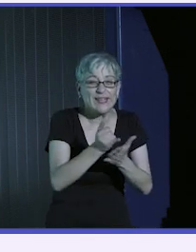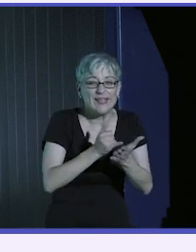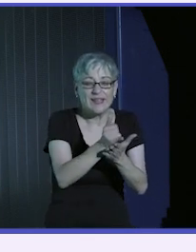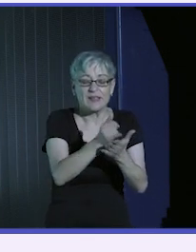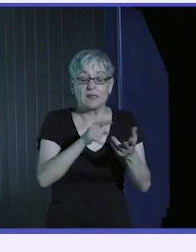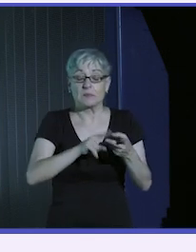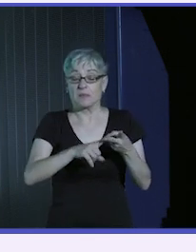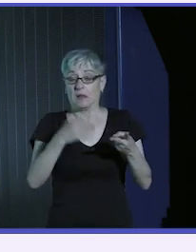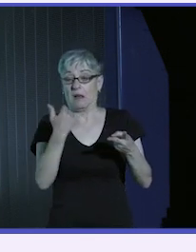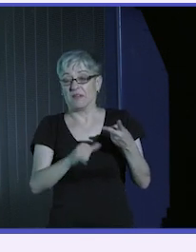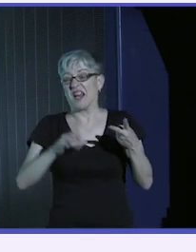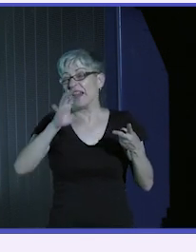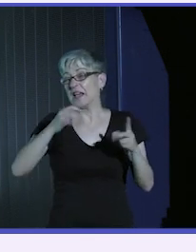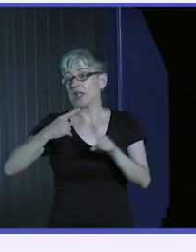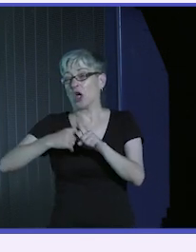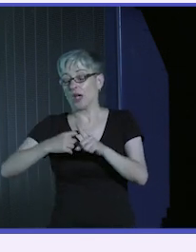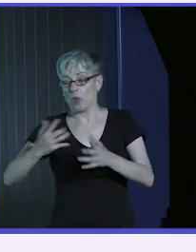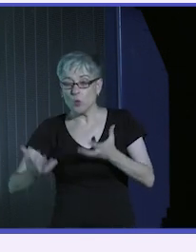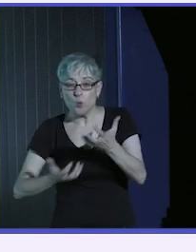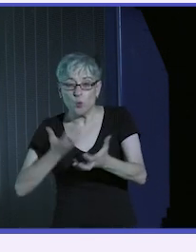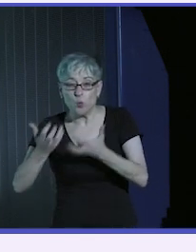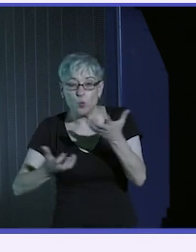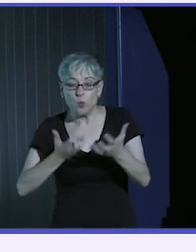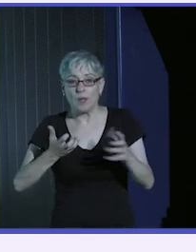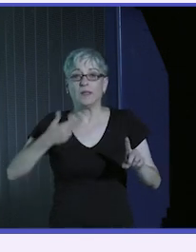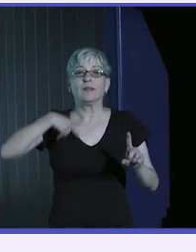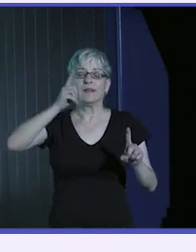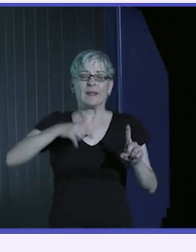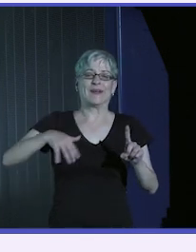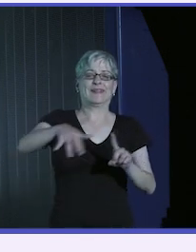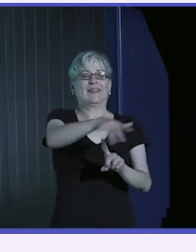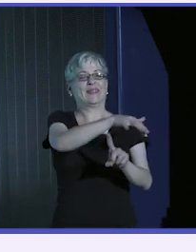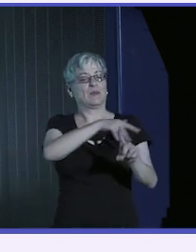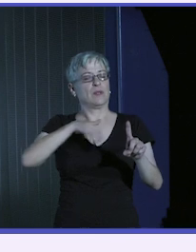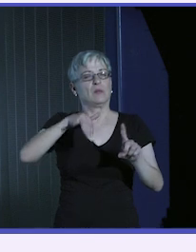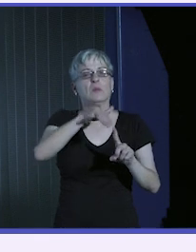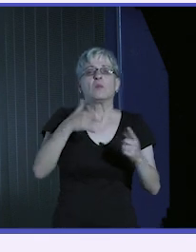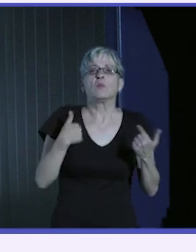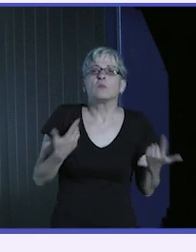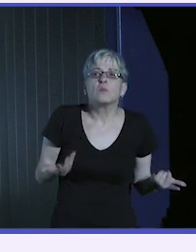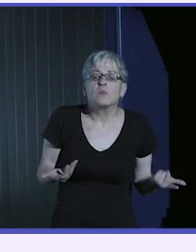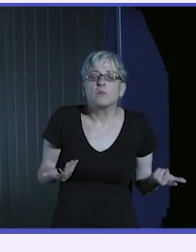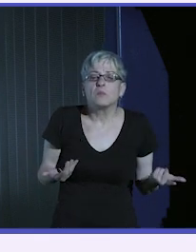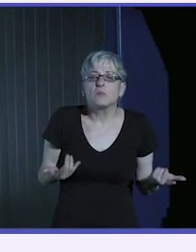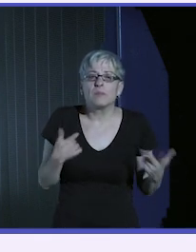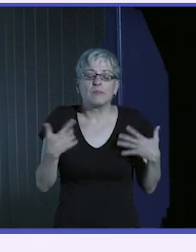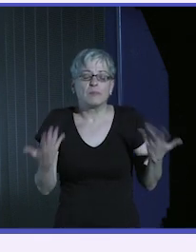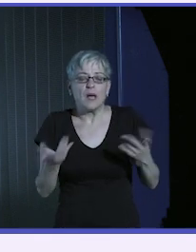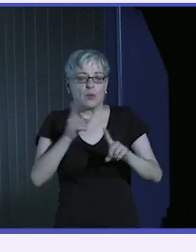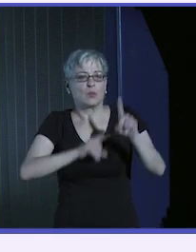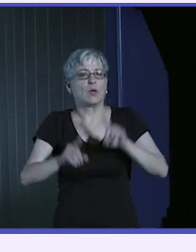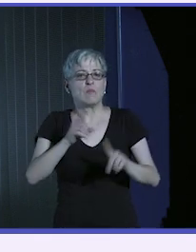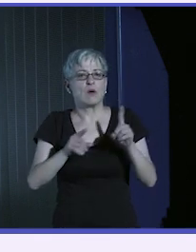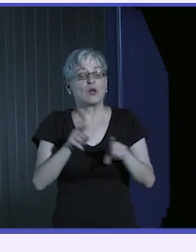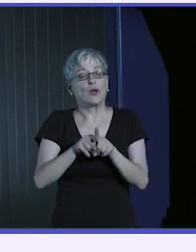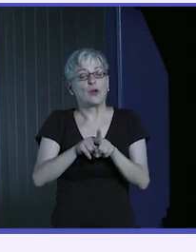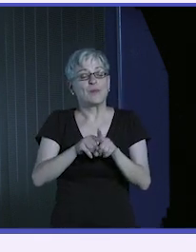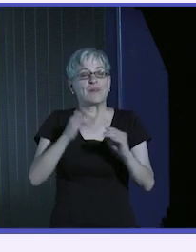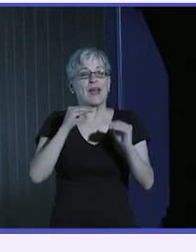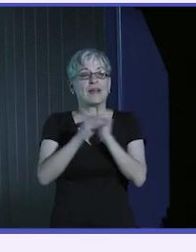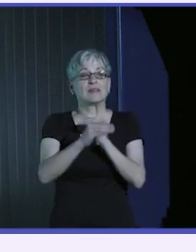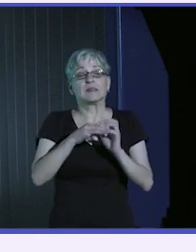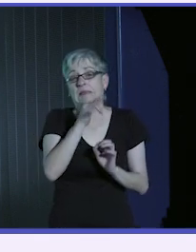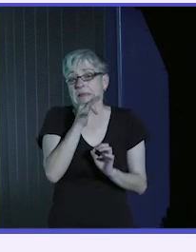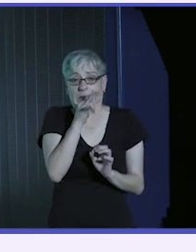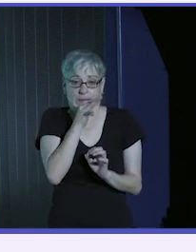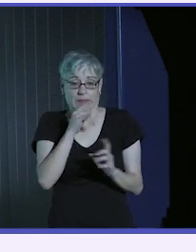Y se sabe también que hay un proceso a temperatura ambiente que lo puede conseguir con hidrógeno verde, pero de nuevo no es lo suficientemente estable como para